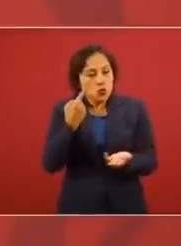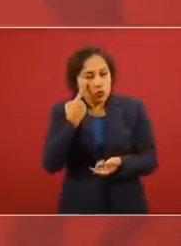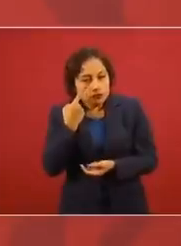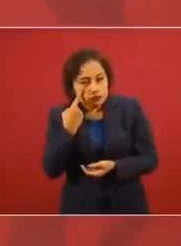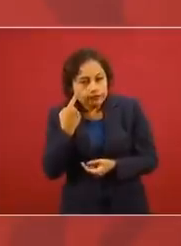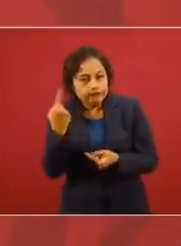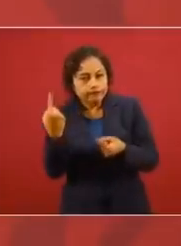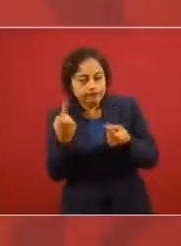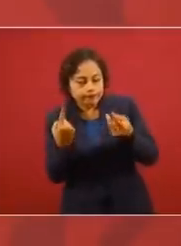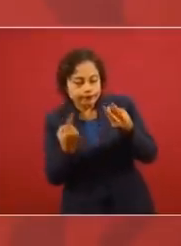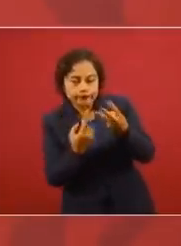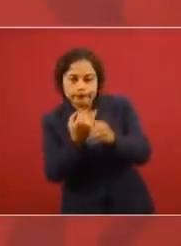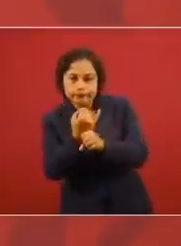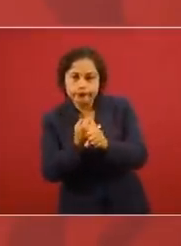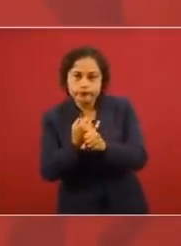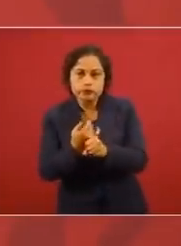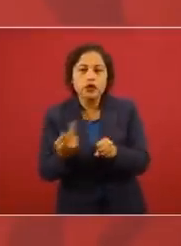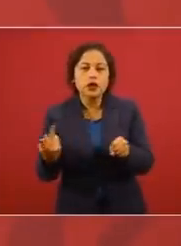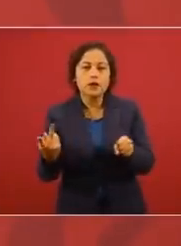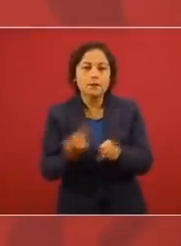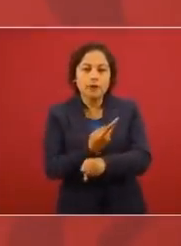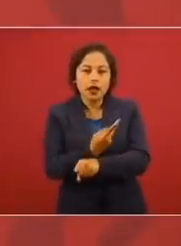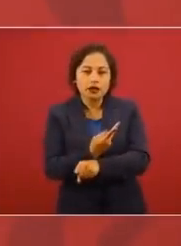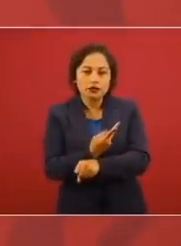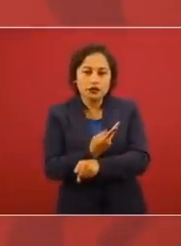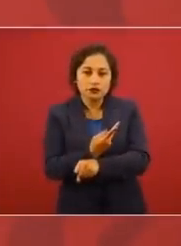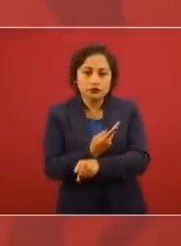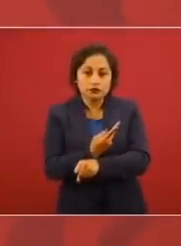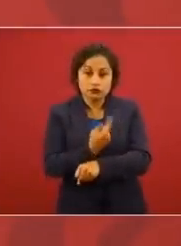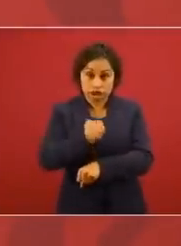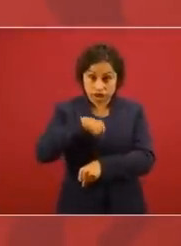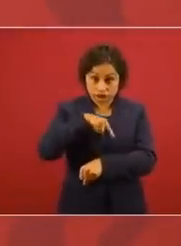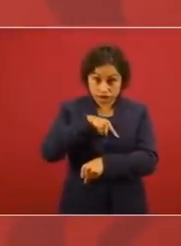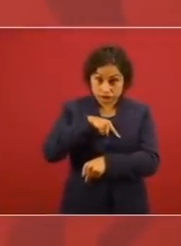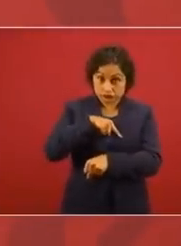proceso electoral si realmente este